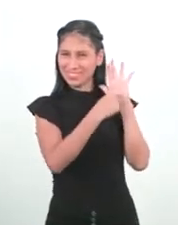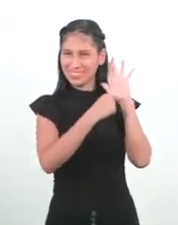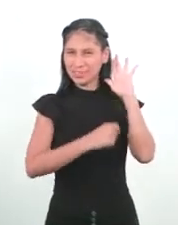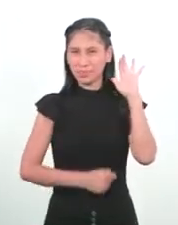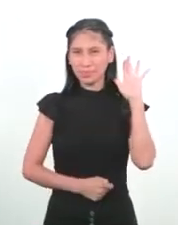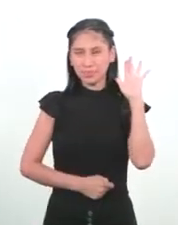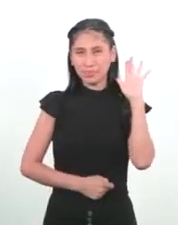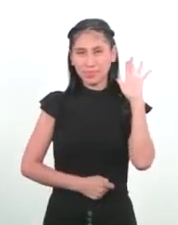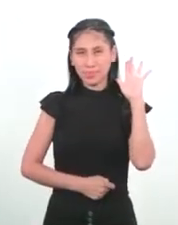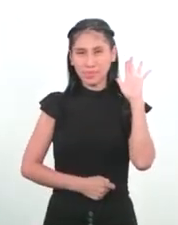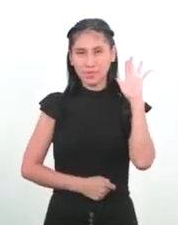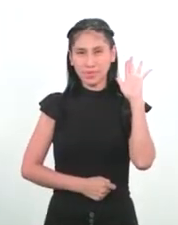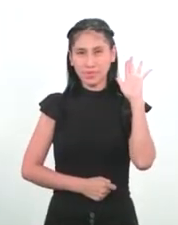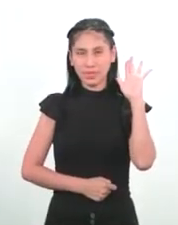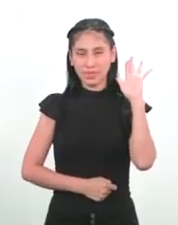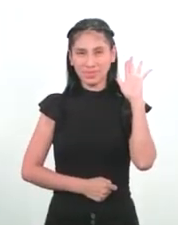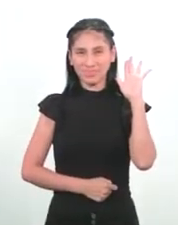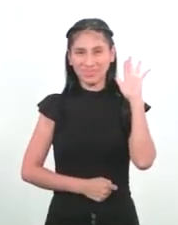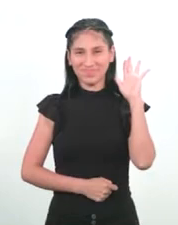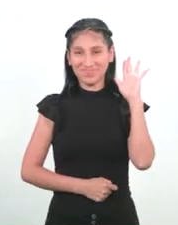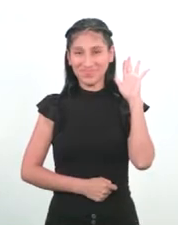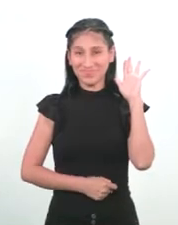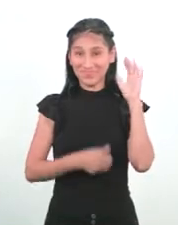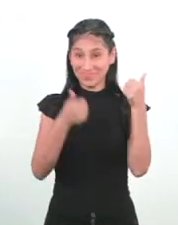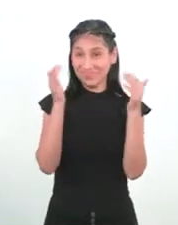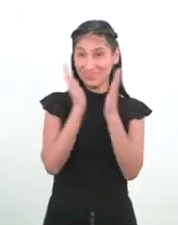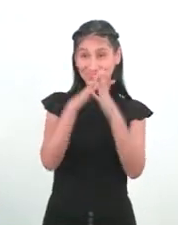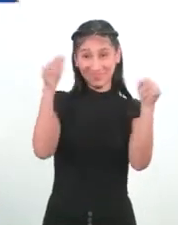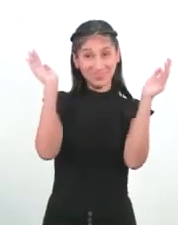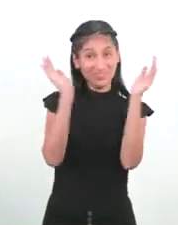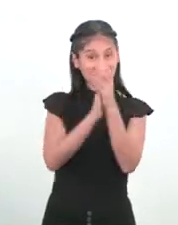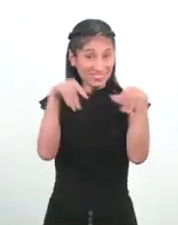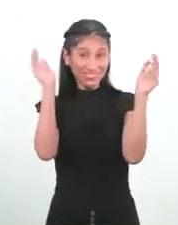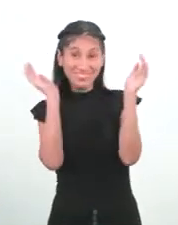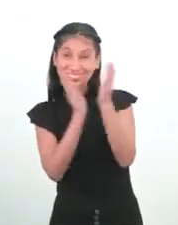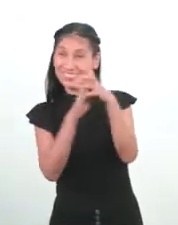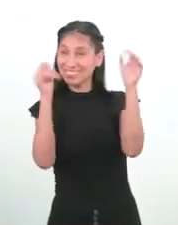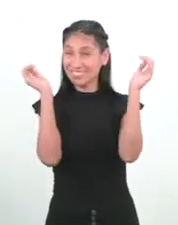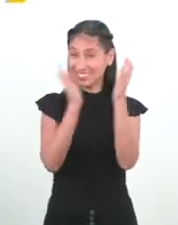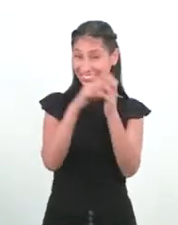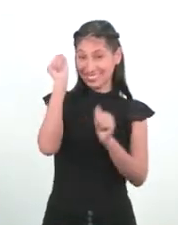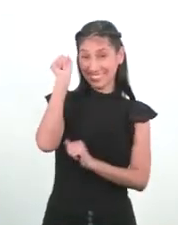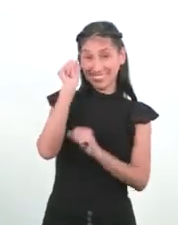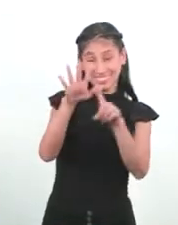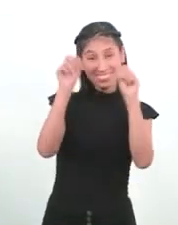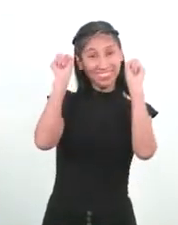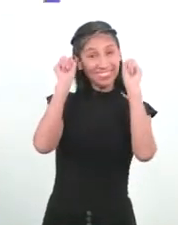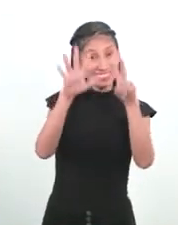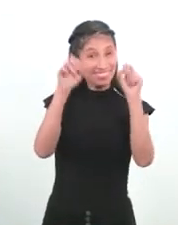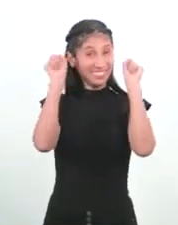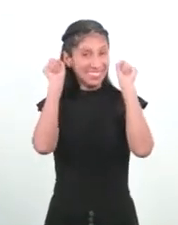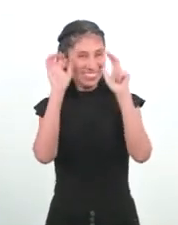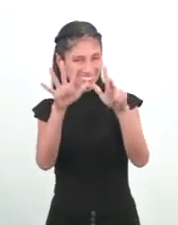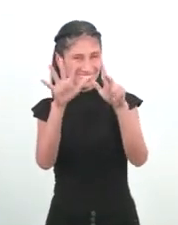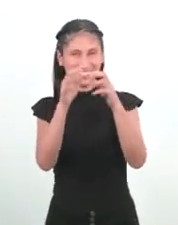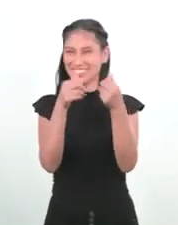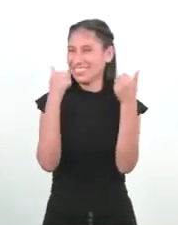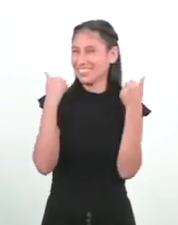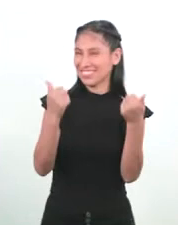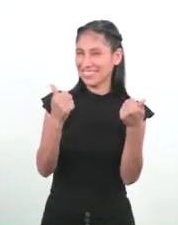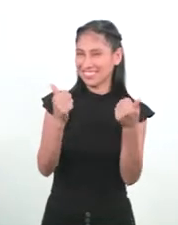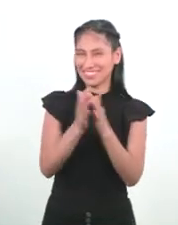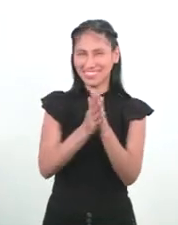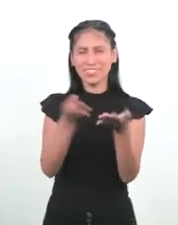3, 4, 5, 6, 7, 8. 1, 2, 3, 4, 5, 6, 7,